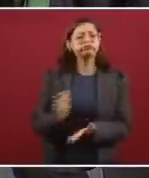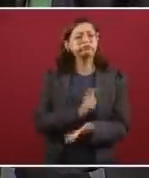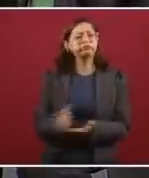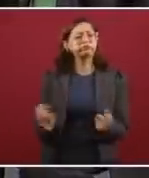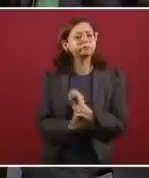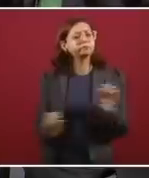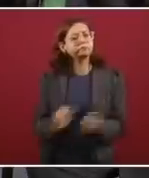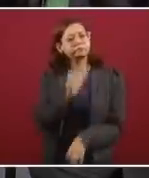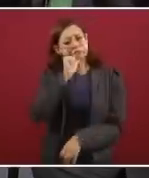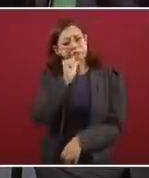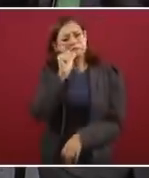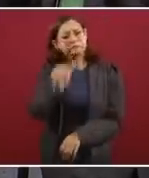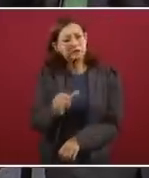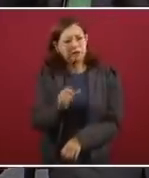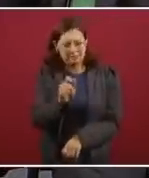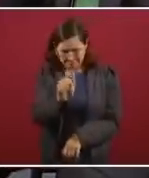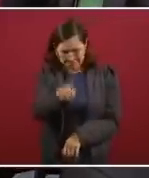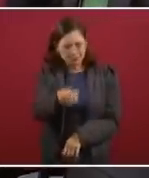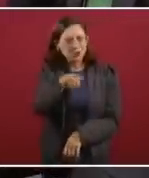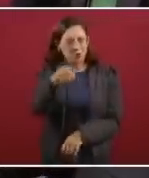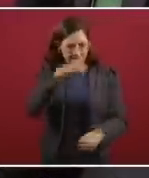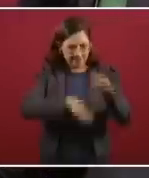esa empresa, ese banco que están pensando.